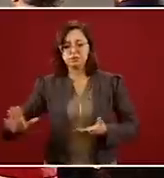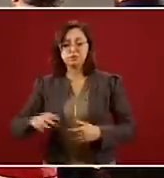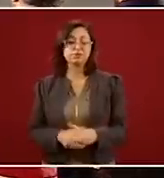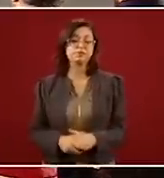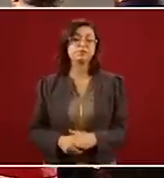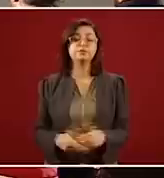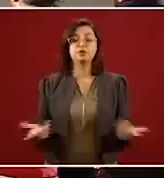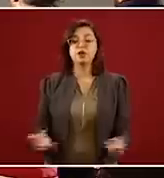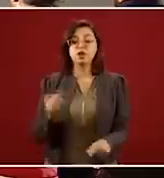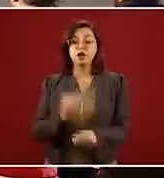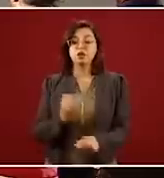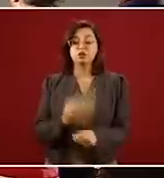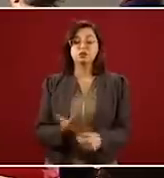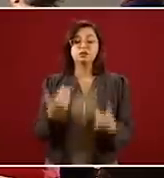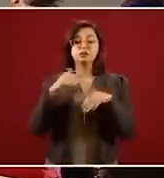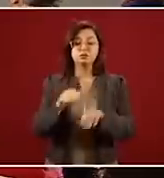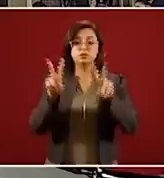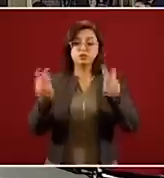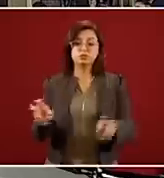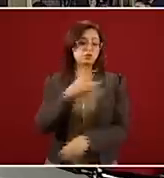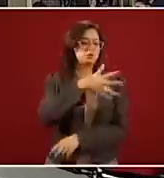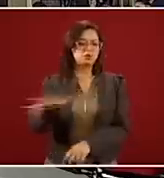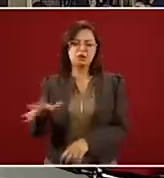si les parece, sobre el tema o en general.